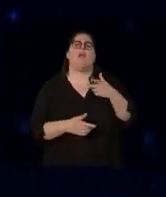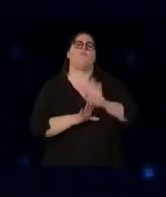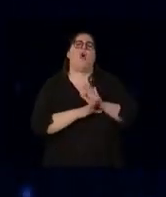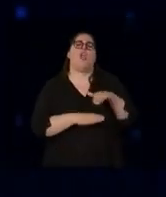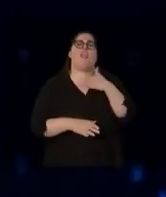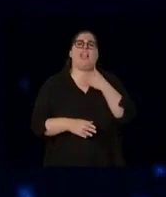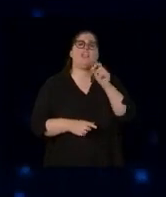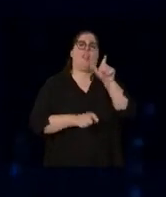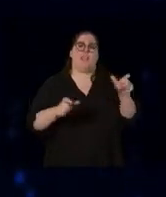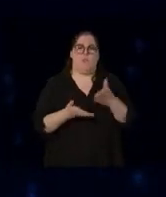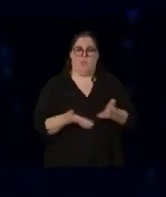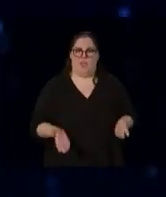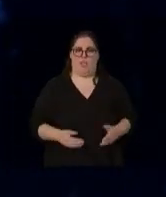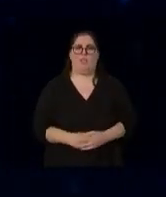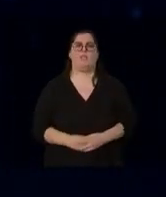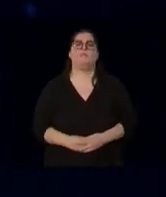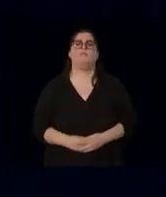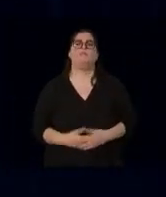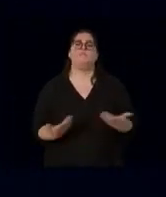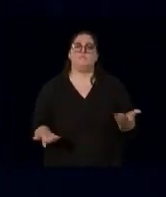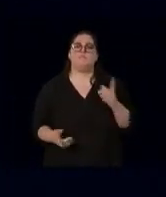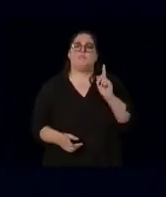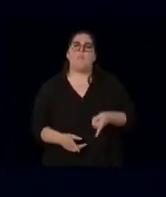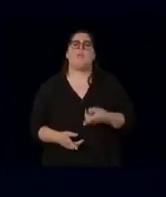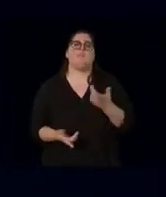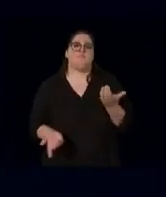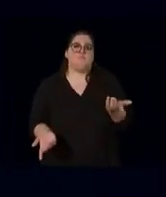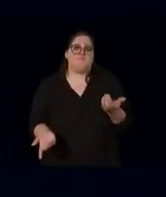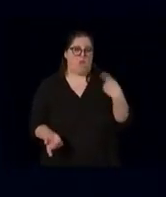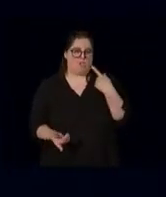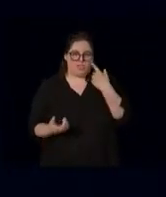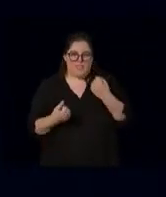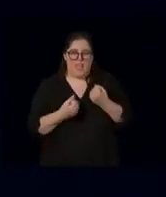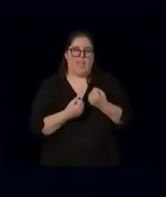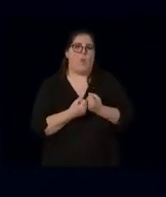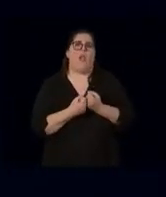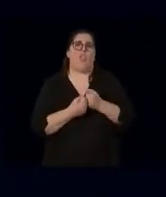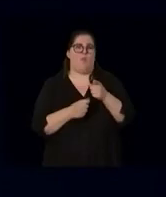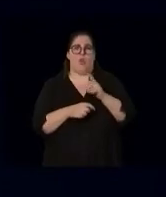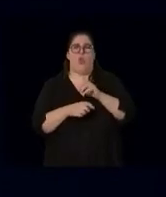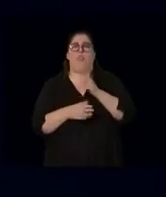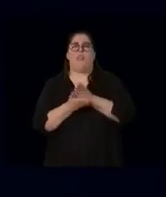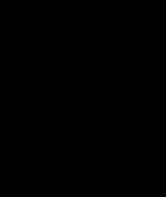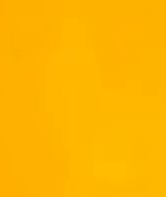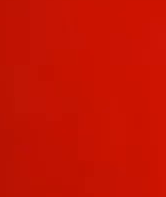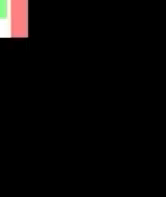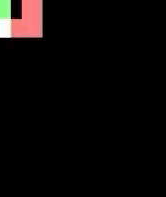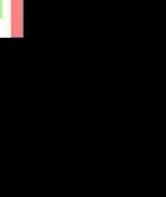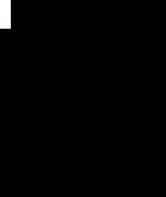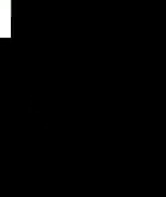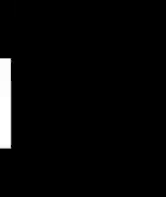lesa humanidad. Además, tampoco estamos de acuerdo con los curros de los derechos humanos.